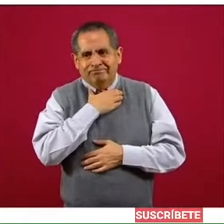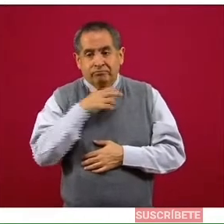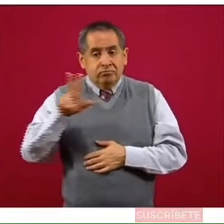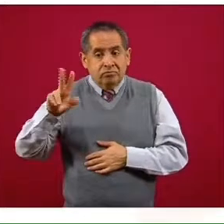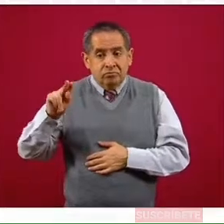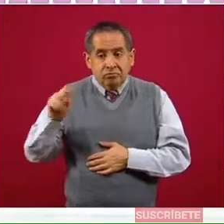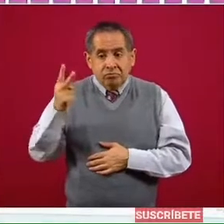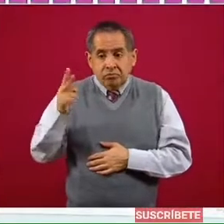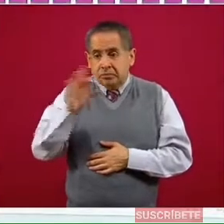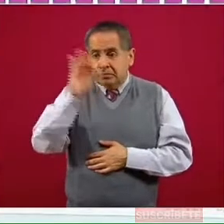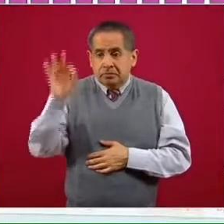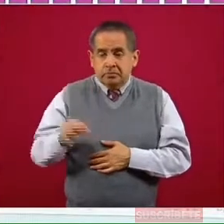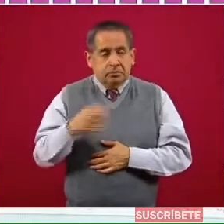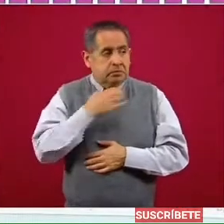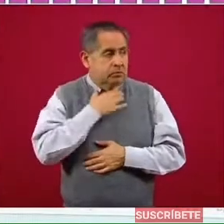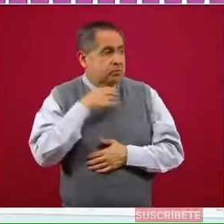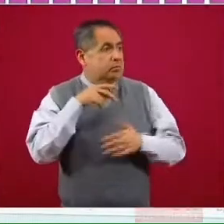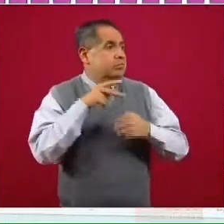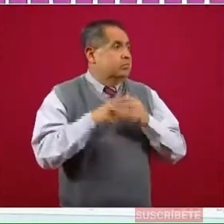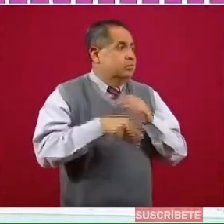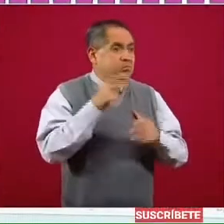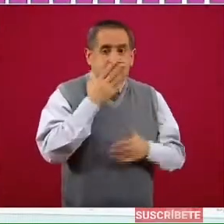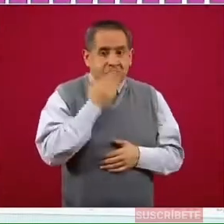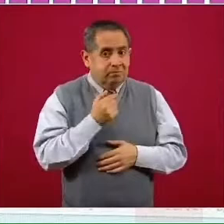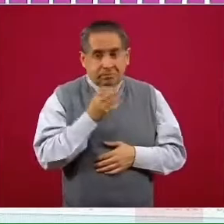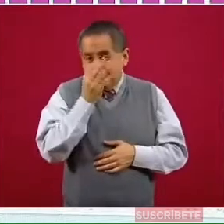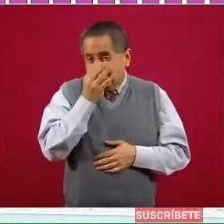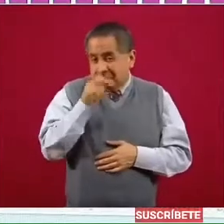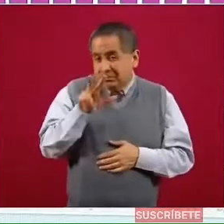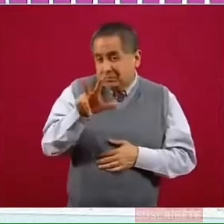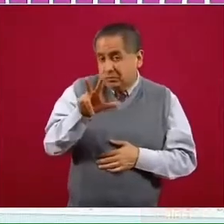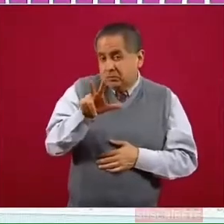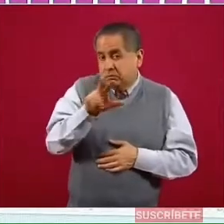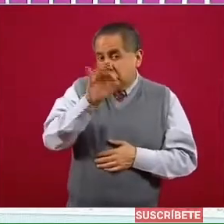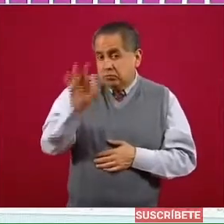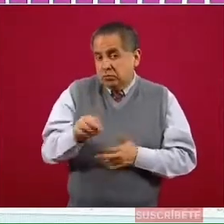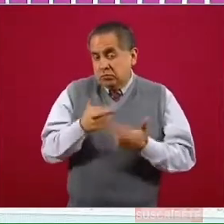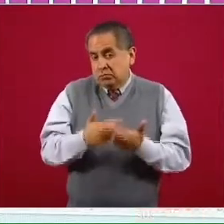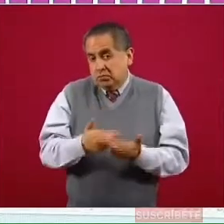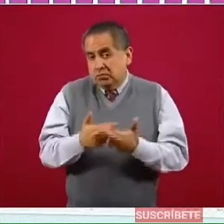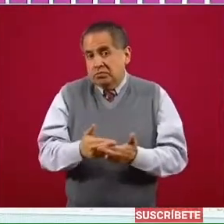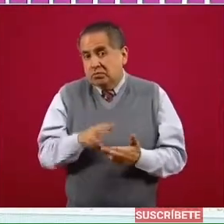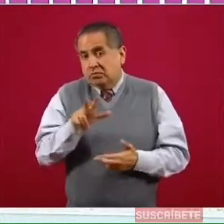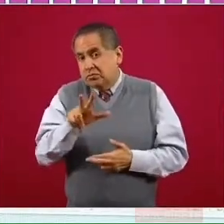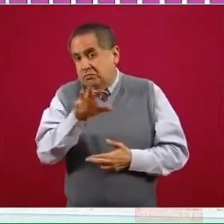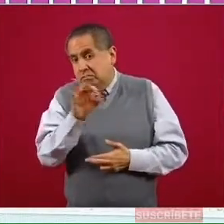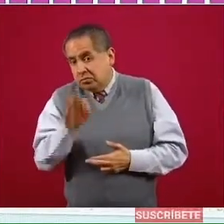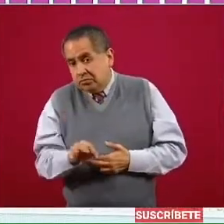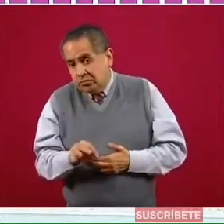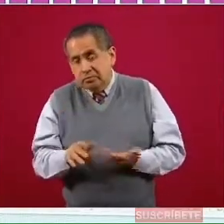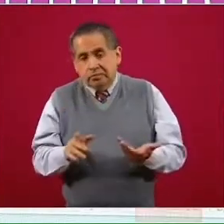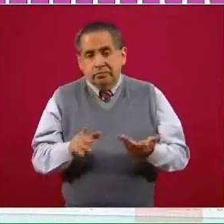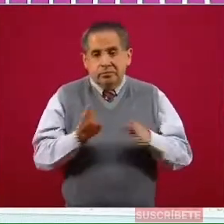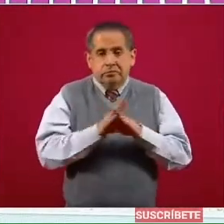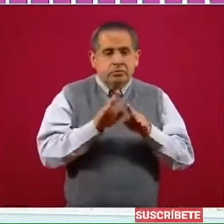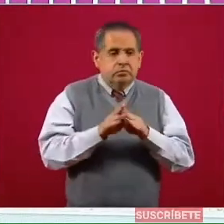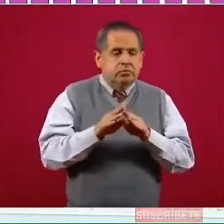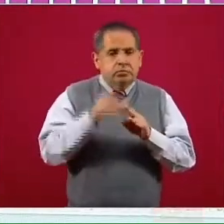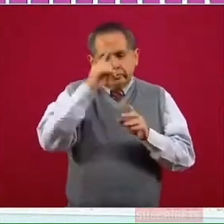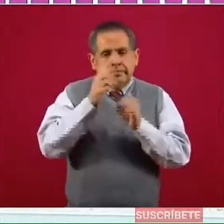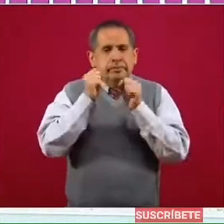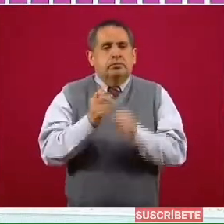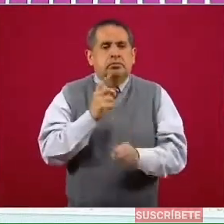a 82% de ocupación, le resta 18%. Y en general, la ventana de seguridad está entre